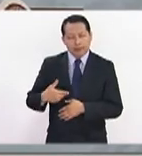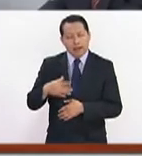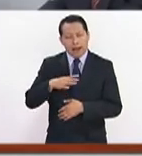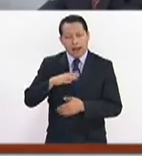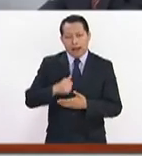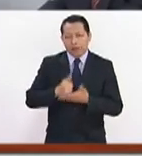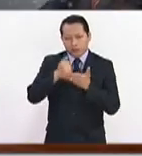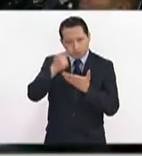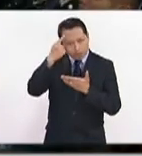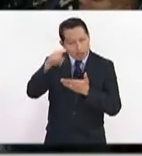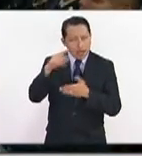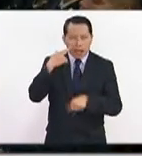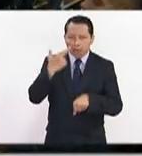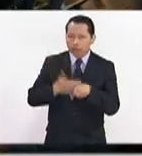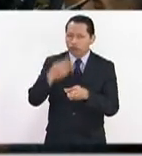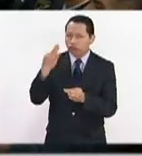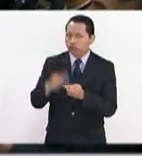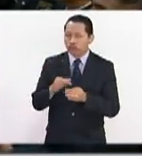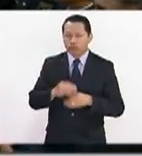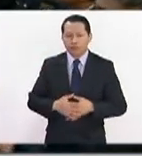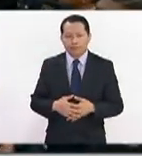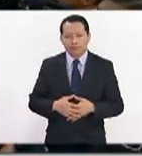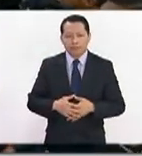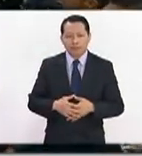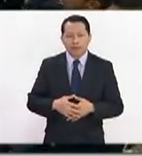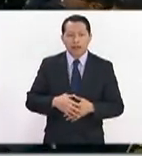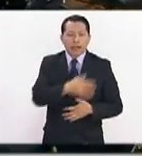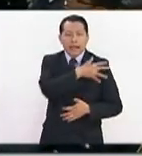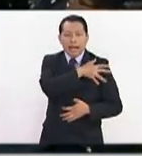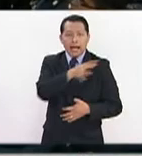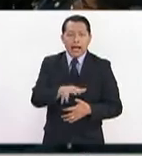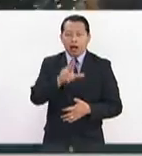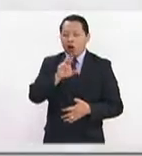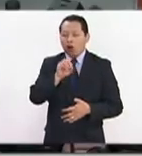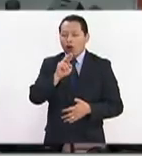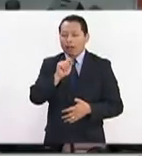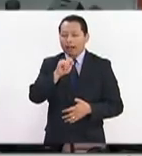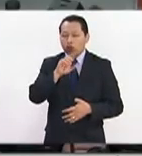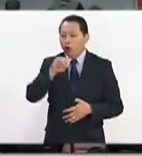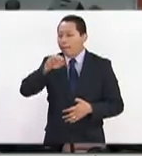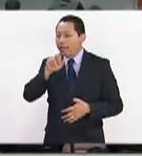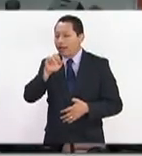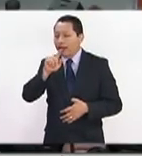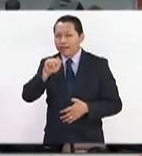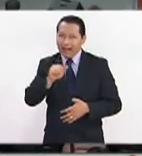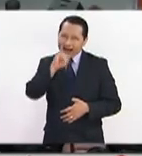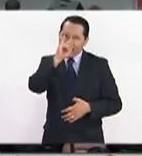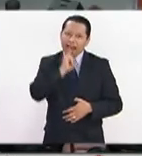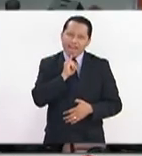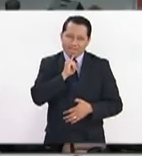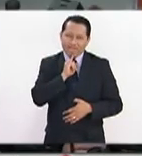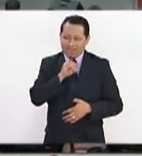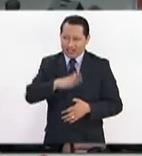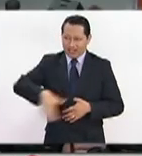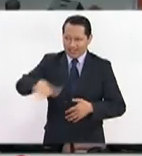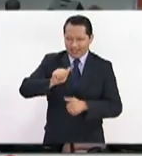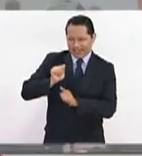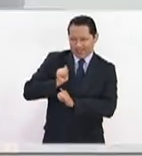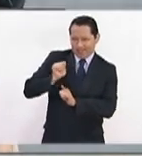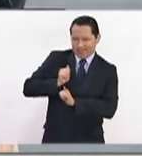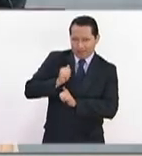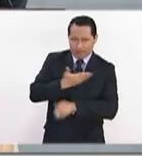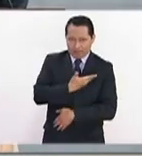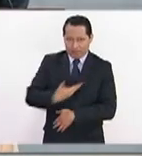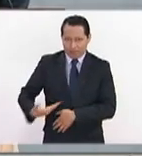responsabilidad. Por su parte, el general Roberto Miranda, quien es el jefe del Estado Mayor Presidencial, exhortó a